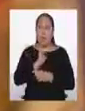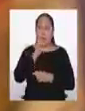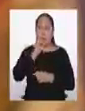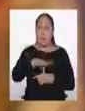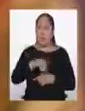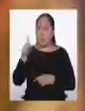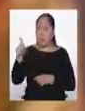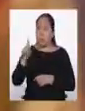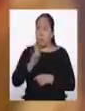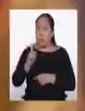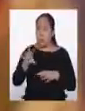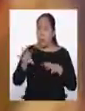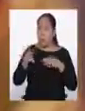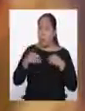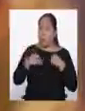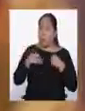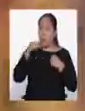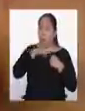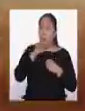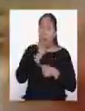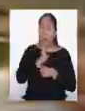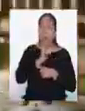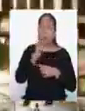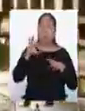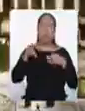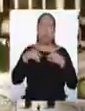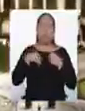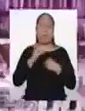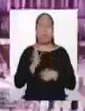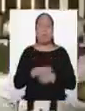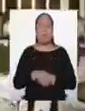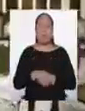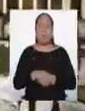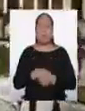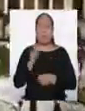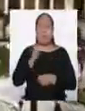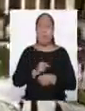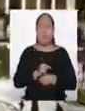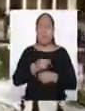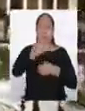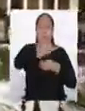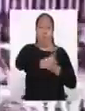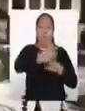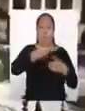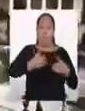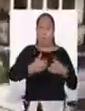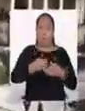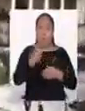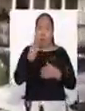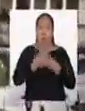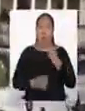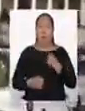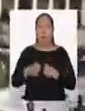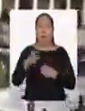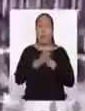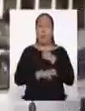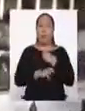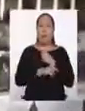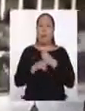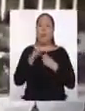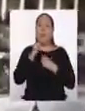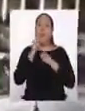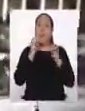era desfavorable, no lo acatarían. De esta manera, la frontera entre ambos países era un tema a